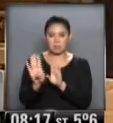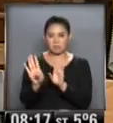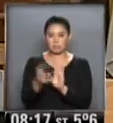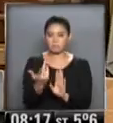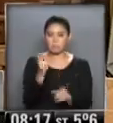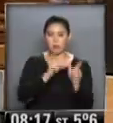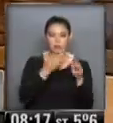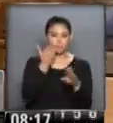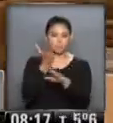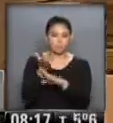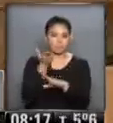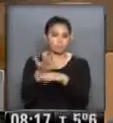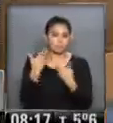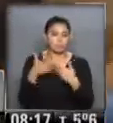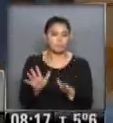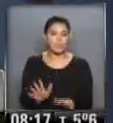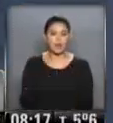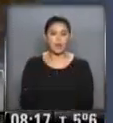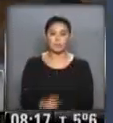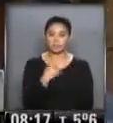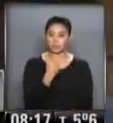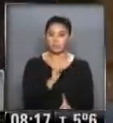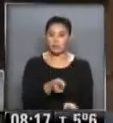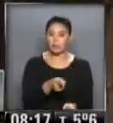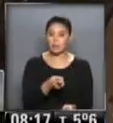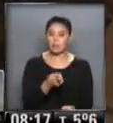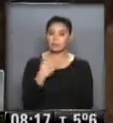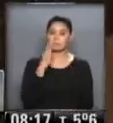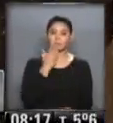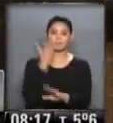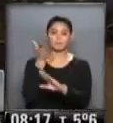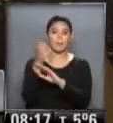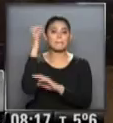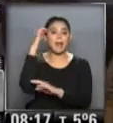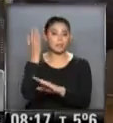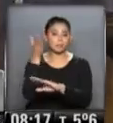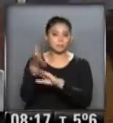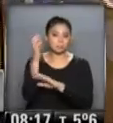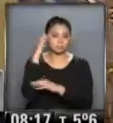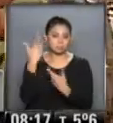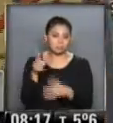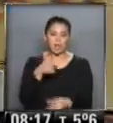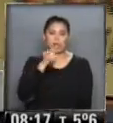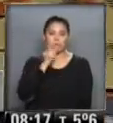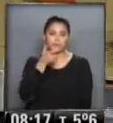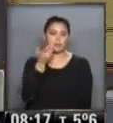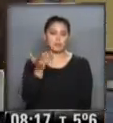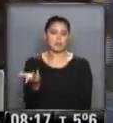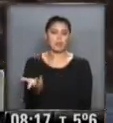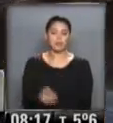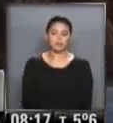la gente ingresa, egresa, nosotros incluso utilizamos las instalaciones sanitarias, hemos tomado café adentro, así